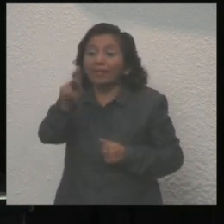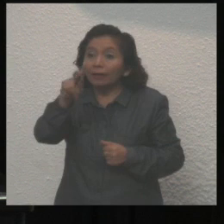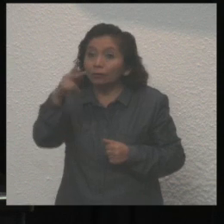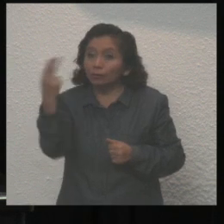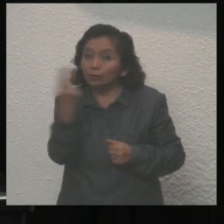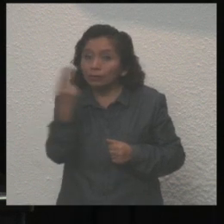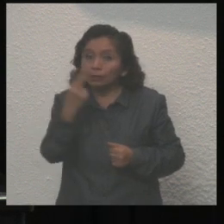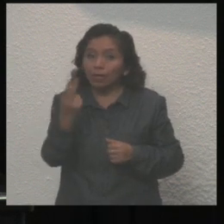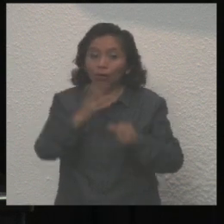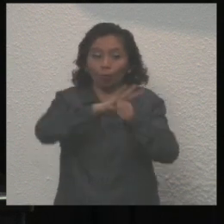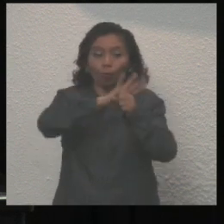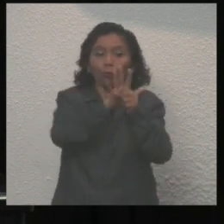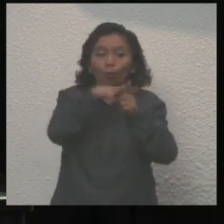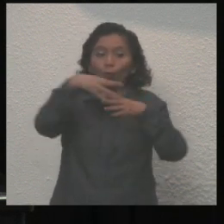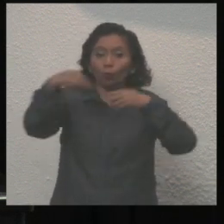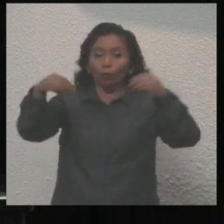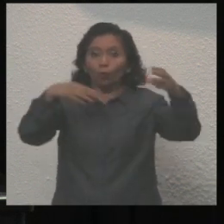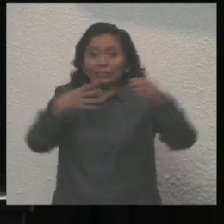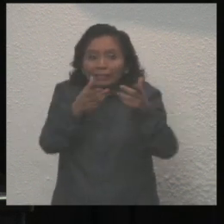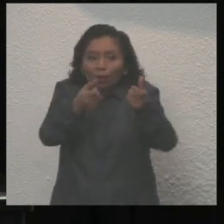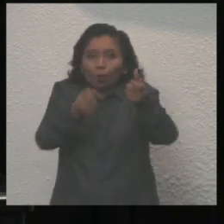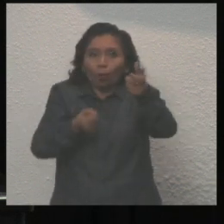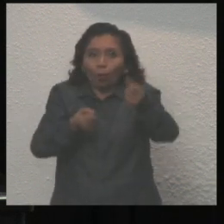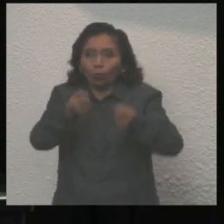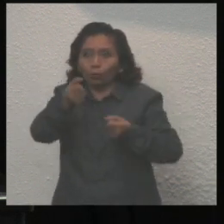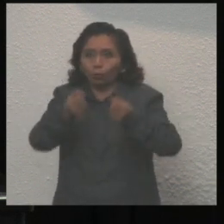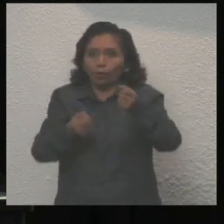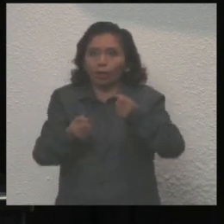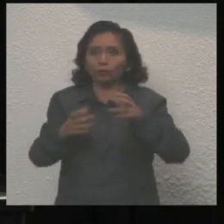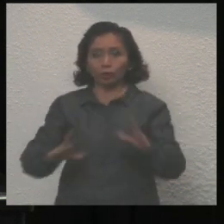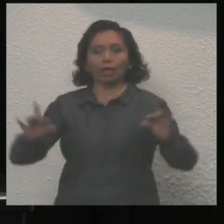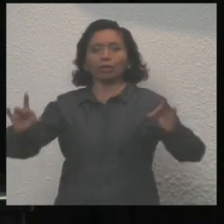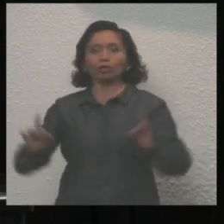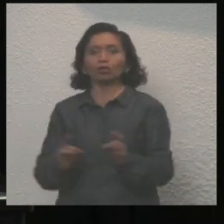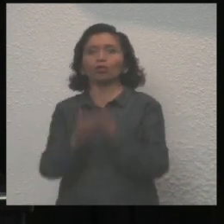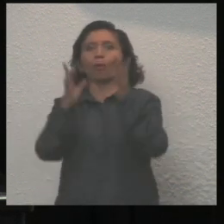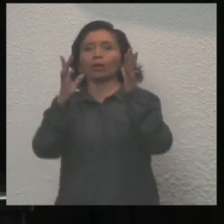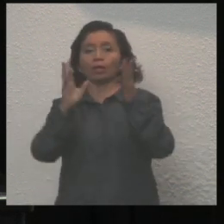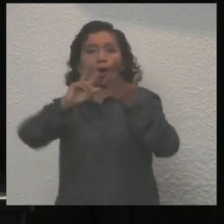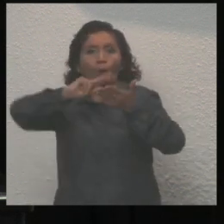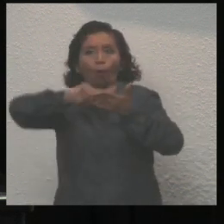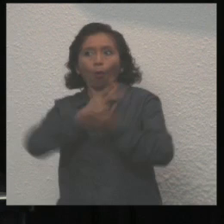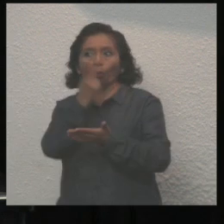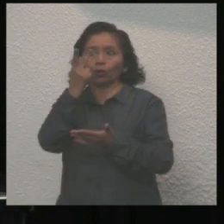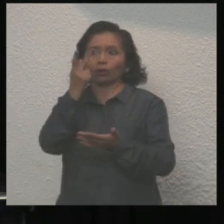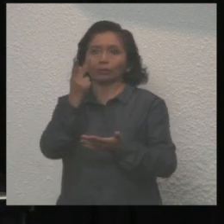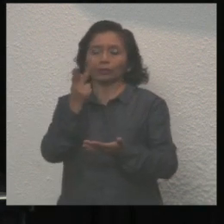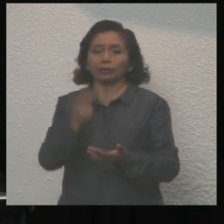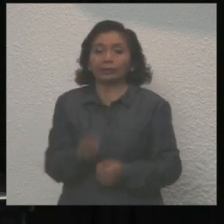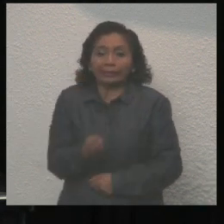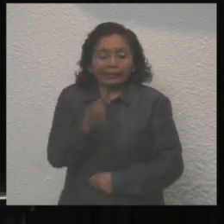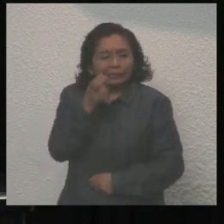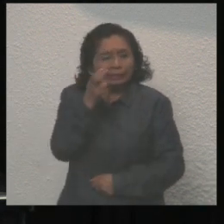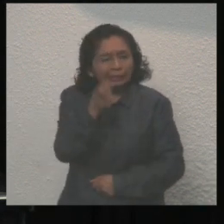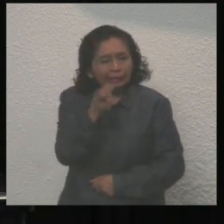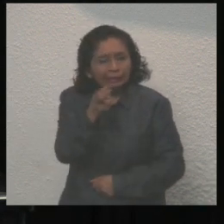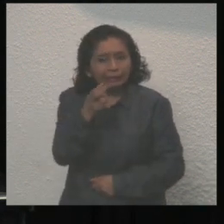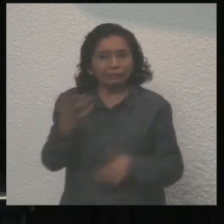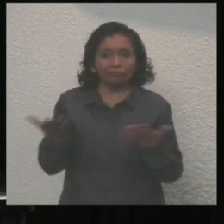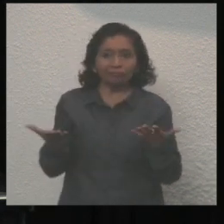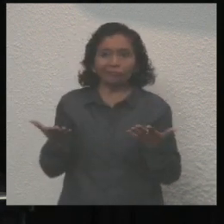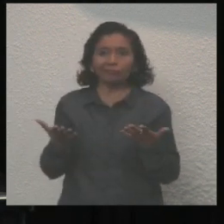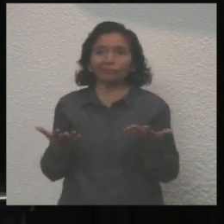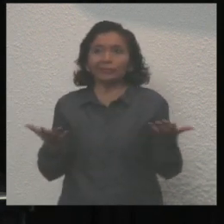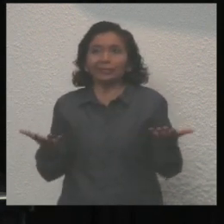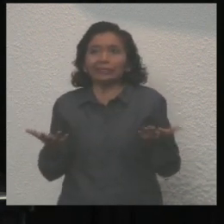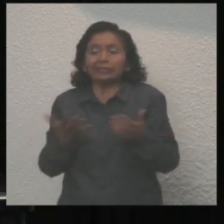no ocurra una nueva recesión o imprevisto de repercusiones globales. En ese marco no hay lugar para